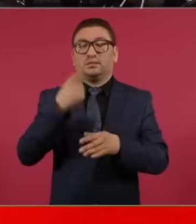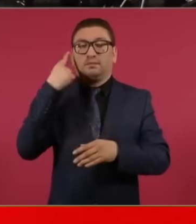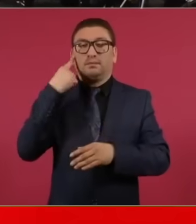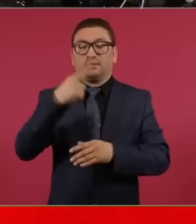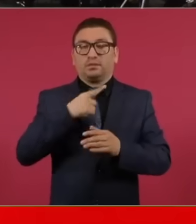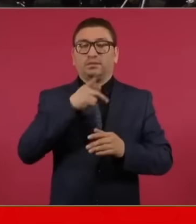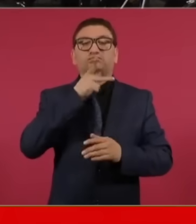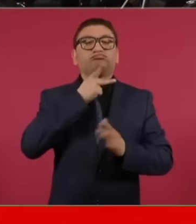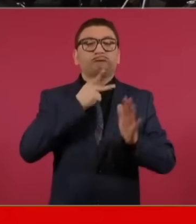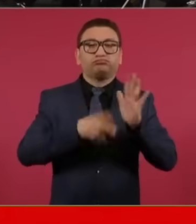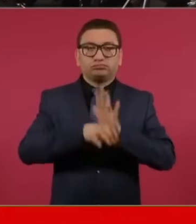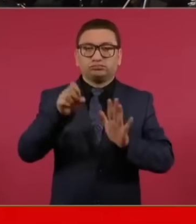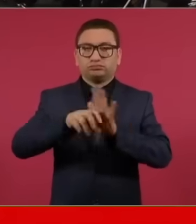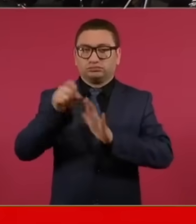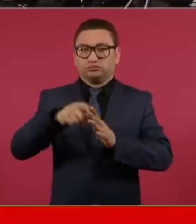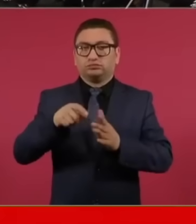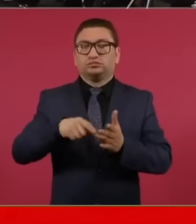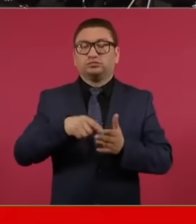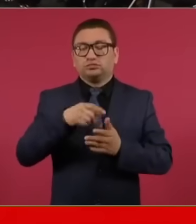petróleo,